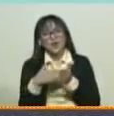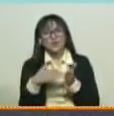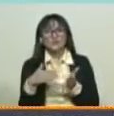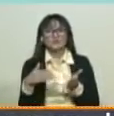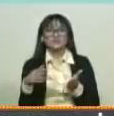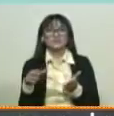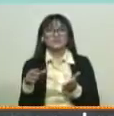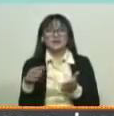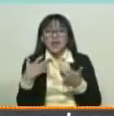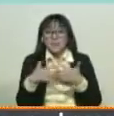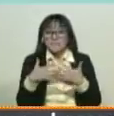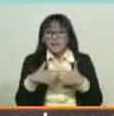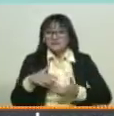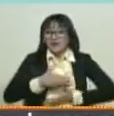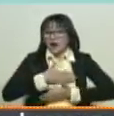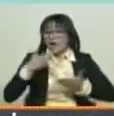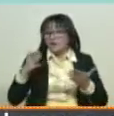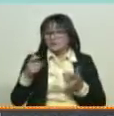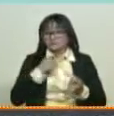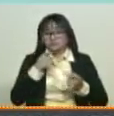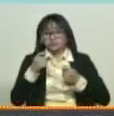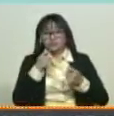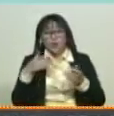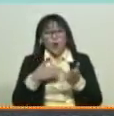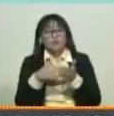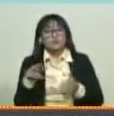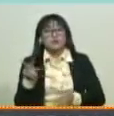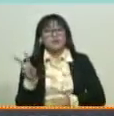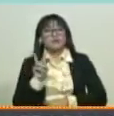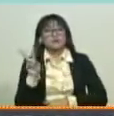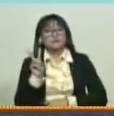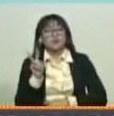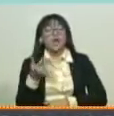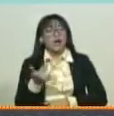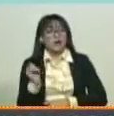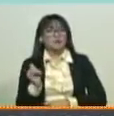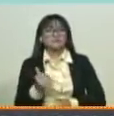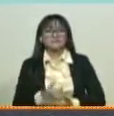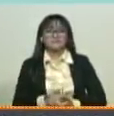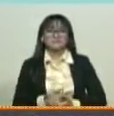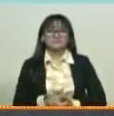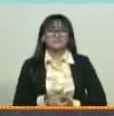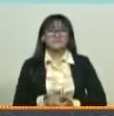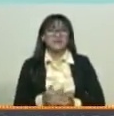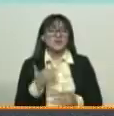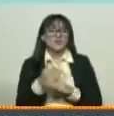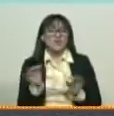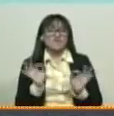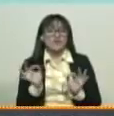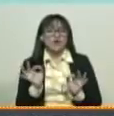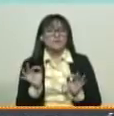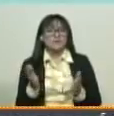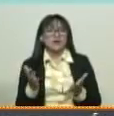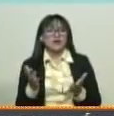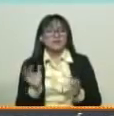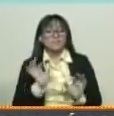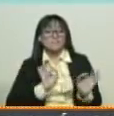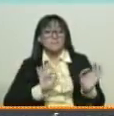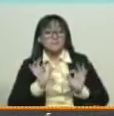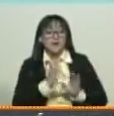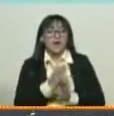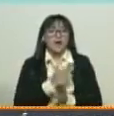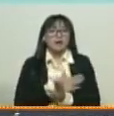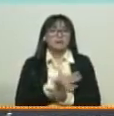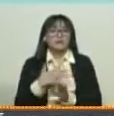grandes corporaciones, de los grandes medios de comunicación contra toda la patria venezolana, como una especie de mecanismo de ablandamiento, de preparación